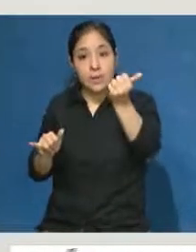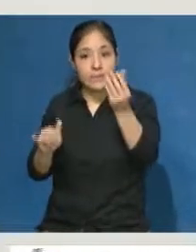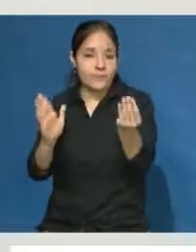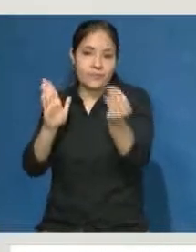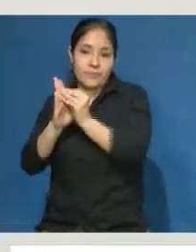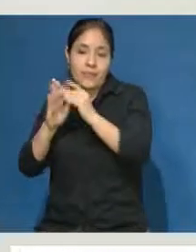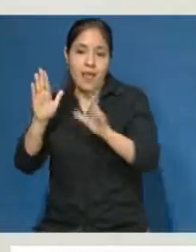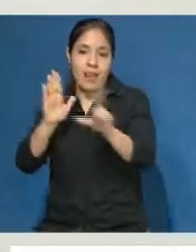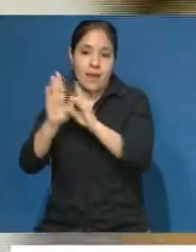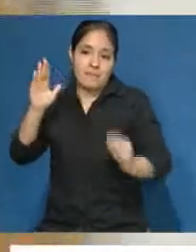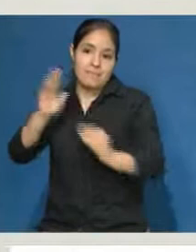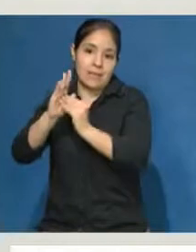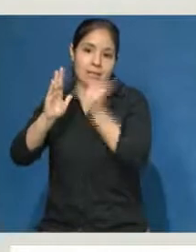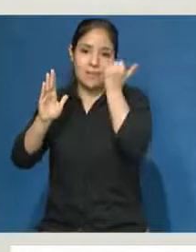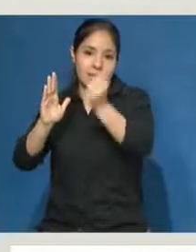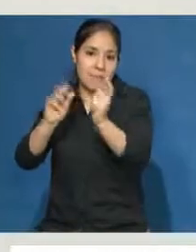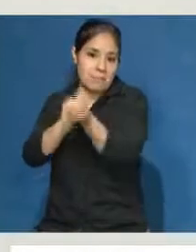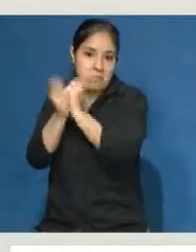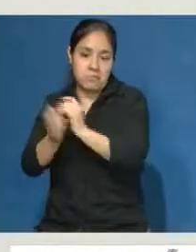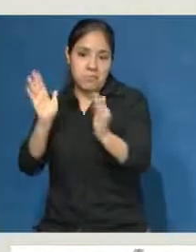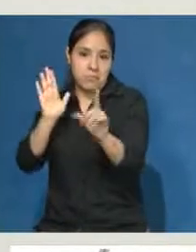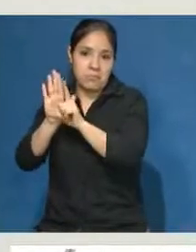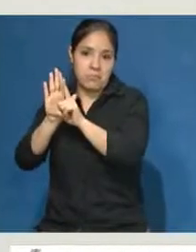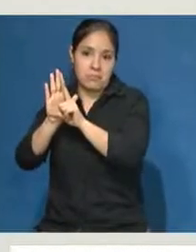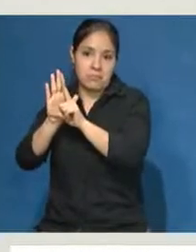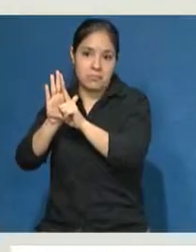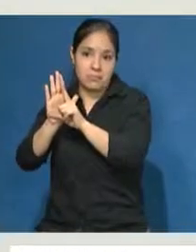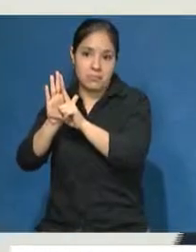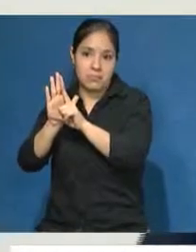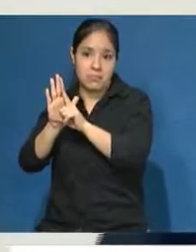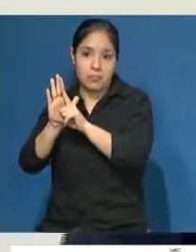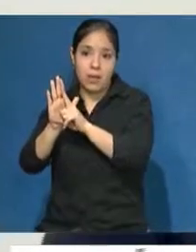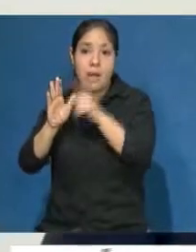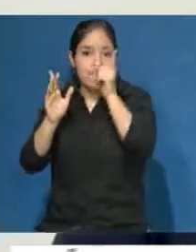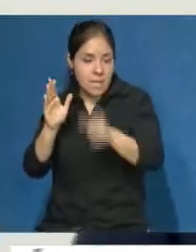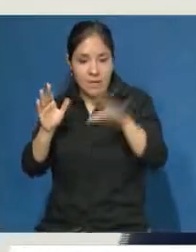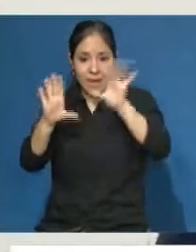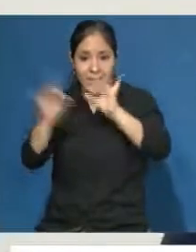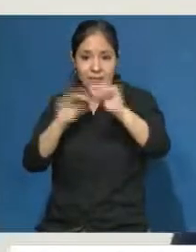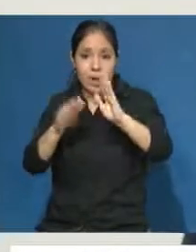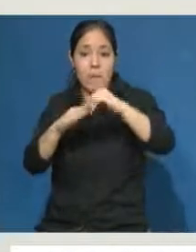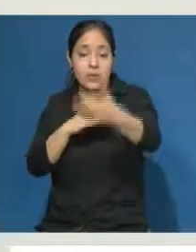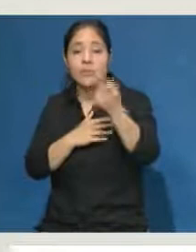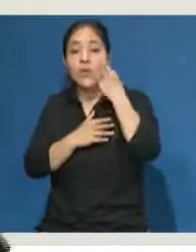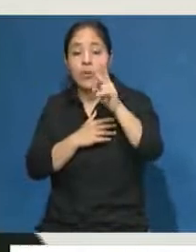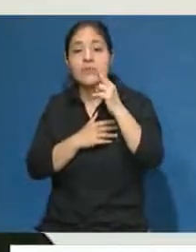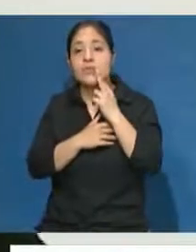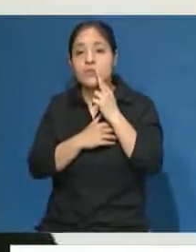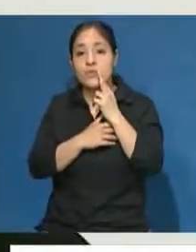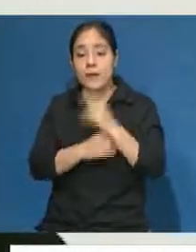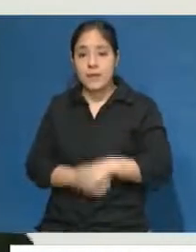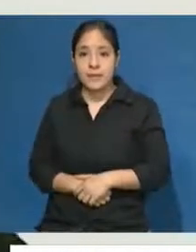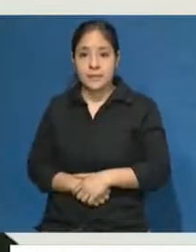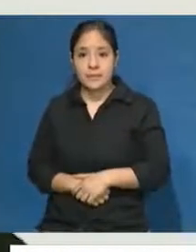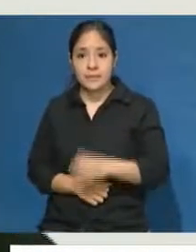en la Constitución y es de uso para estas próximas elecciones del 2019, ¿no? Usted lo decía, ¿no? Es algo que